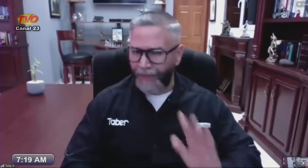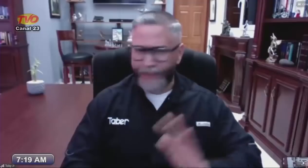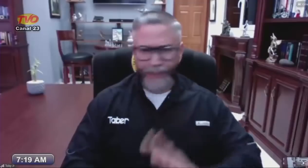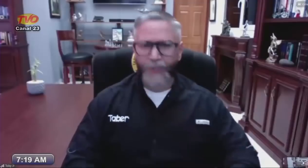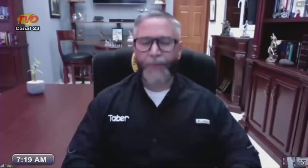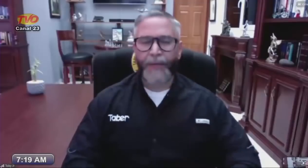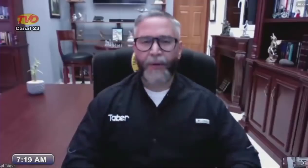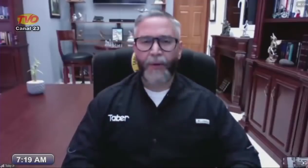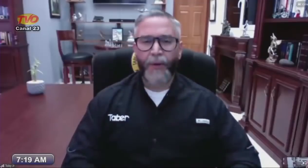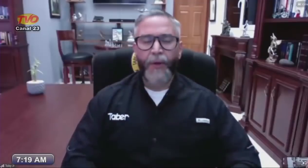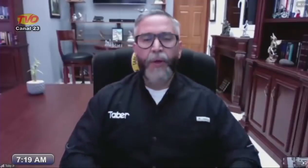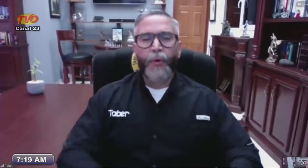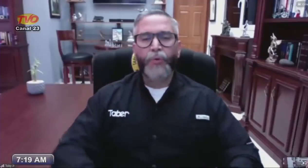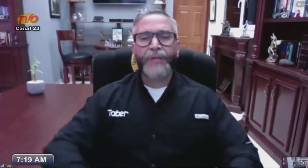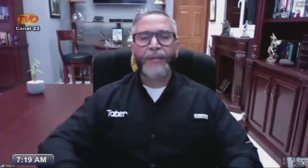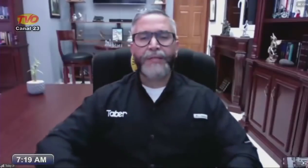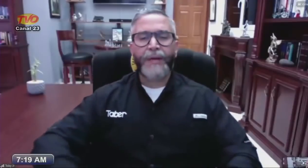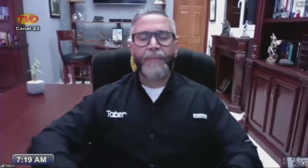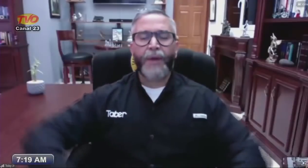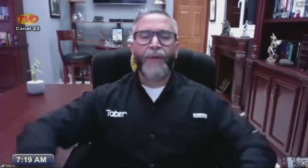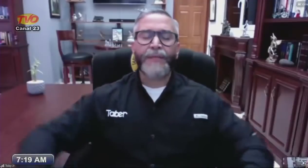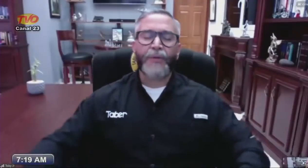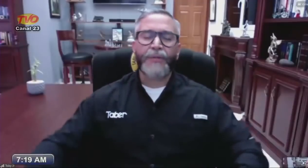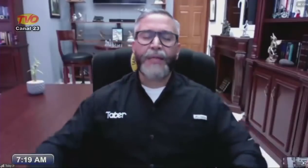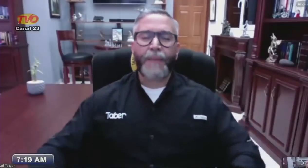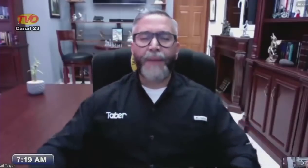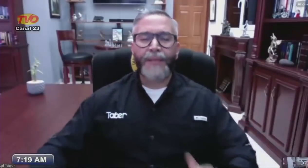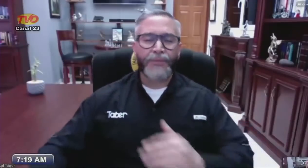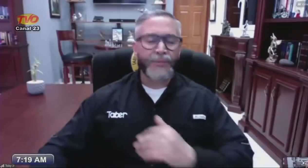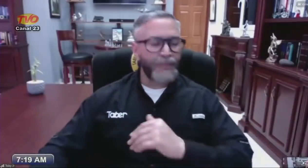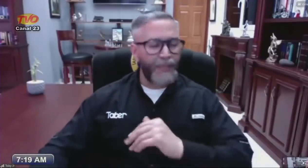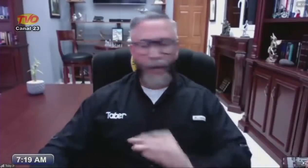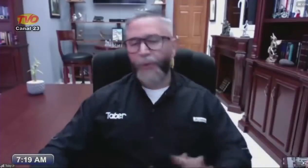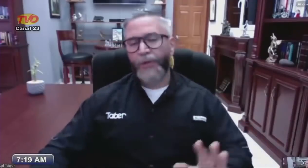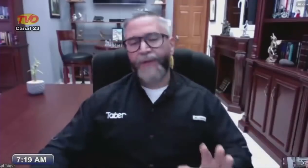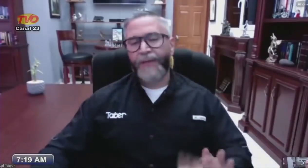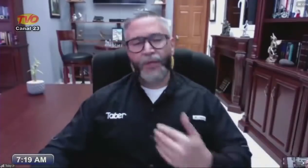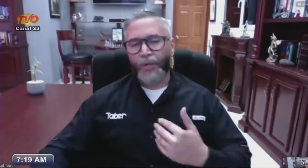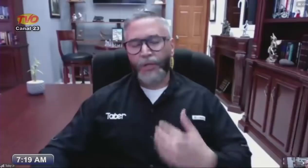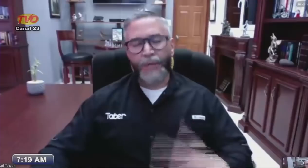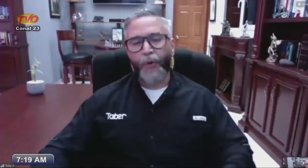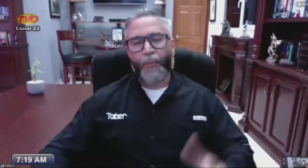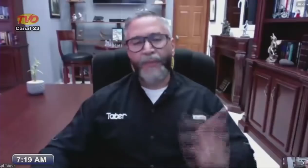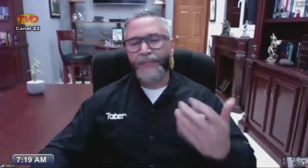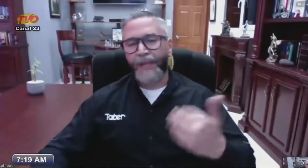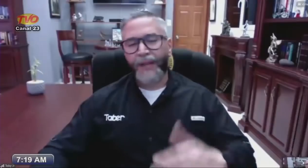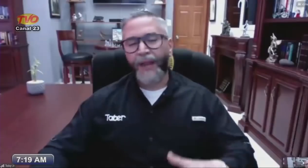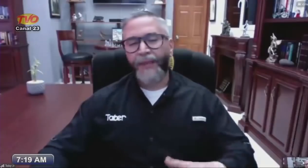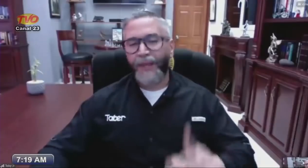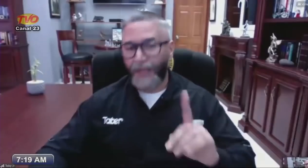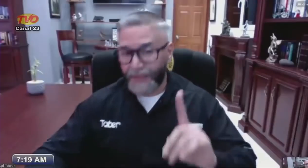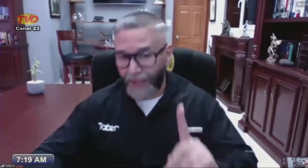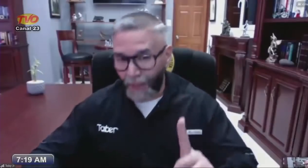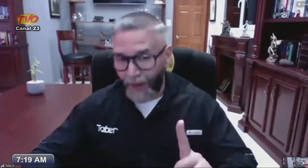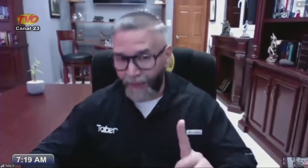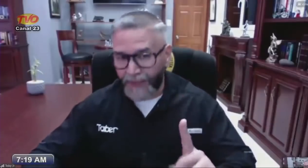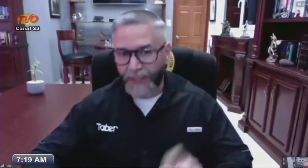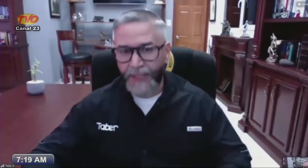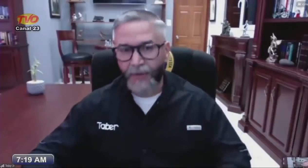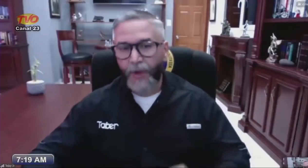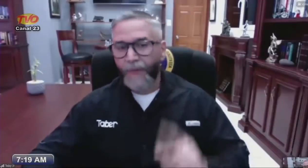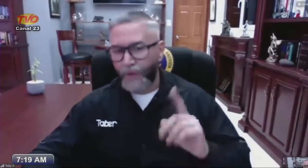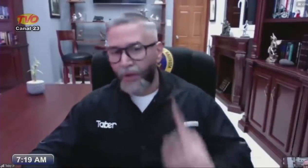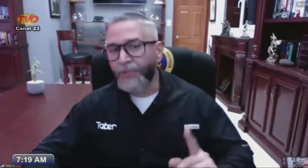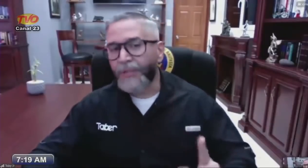cola a ver se lo explico usted dice le robaste los 30 pesos y ya no me lo debes no te preocupes que te queden y se llama la